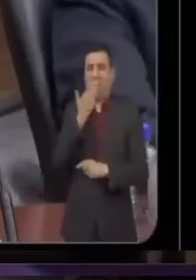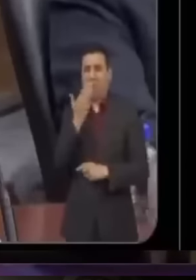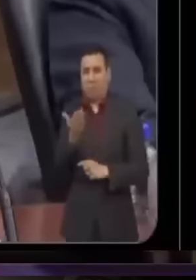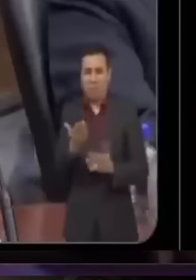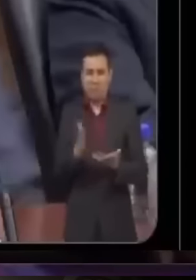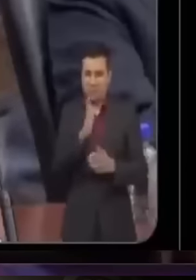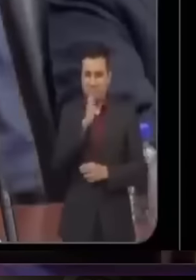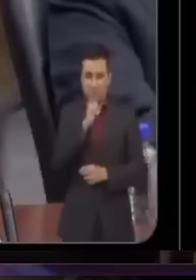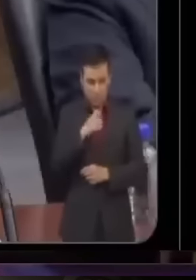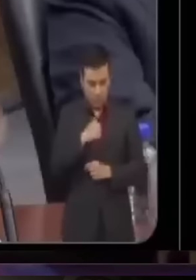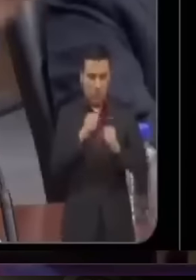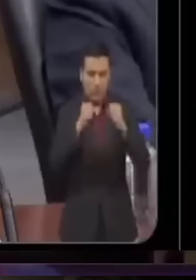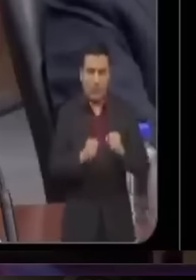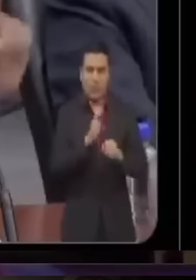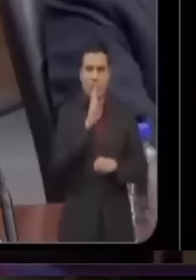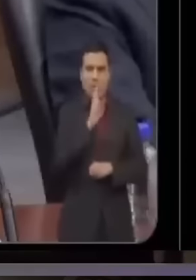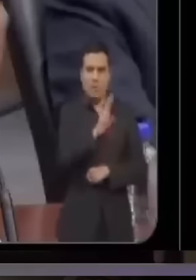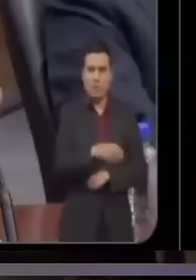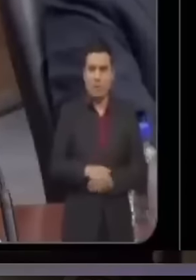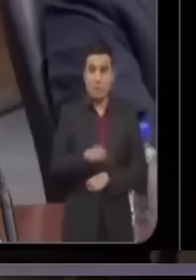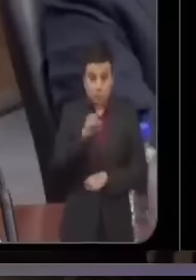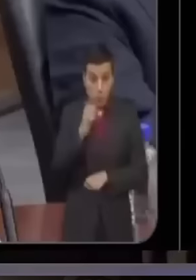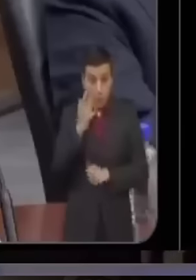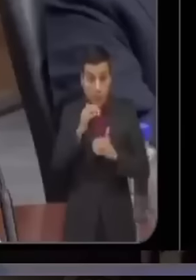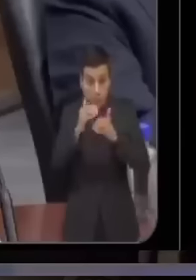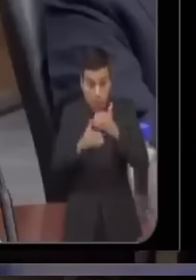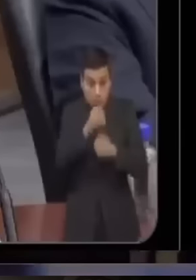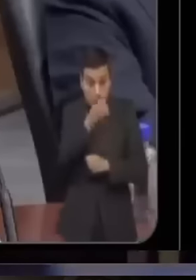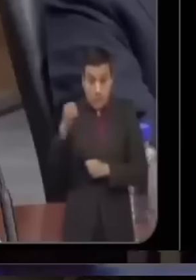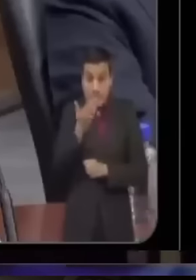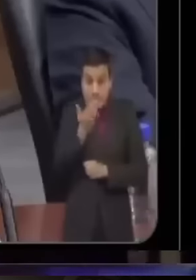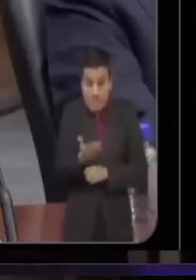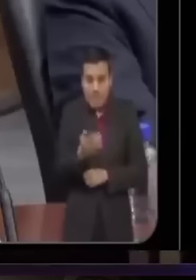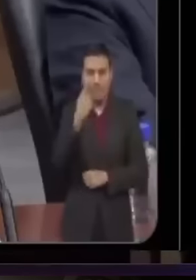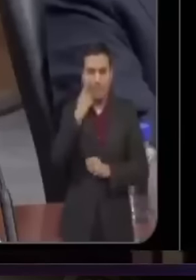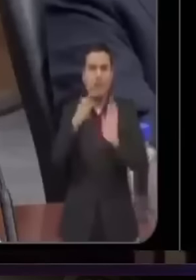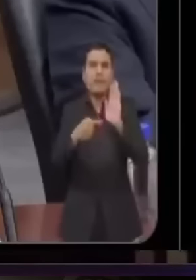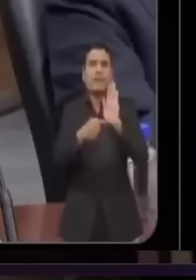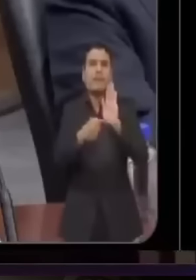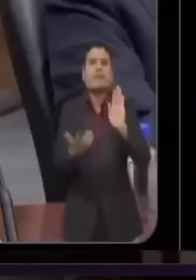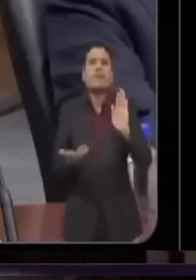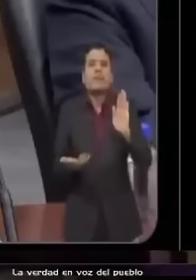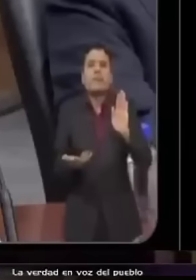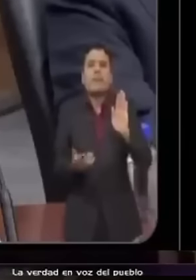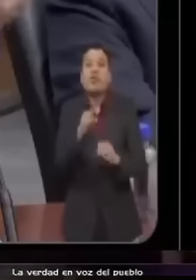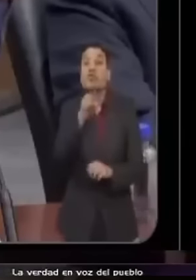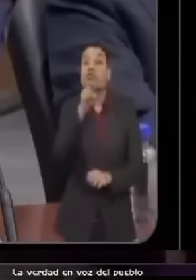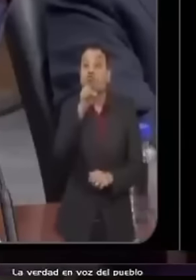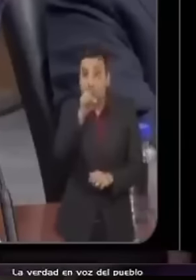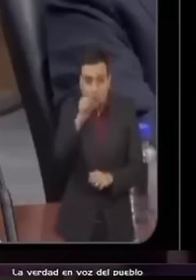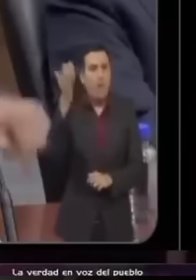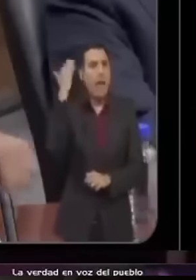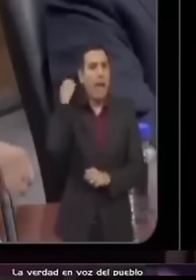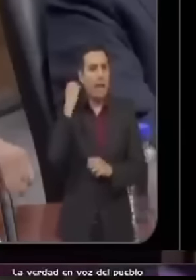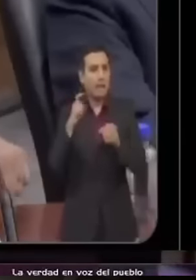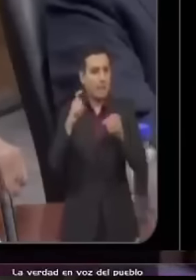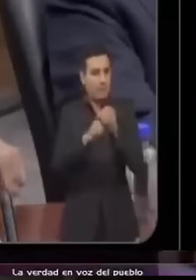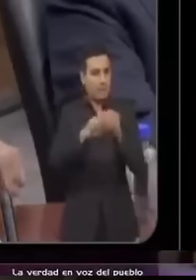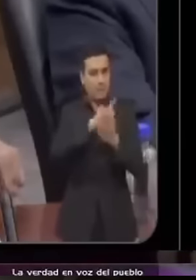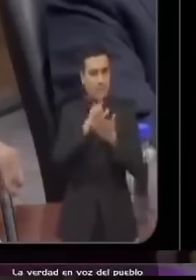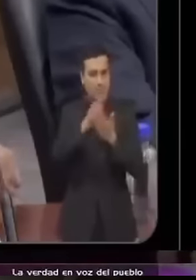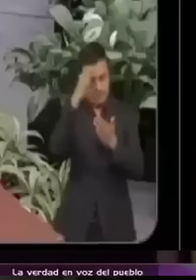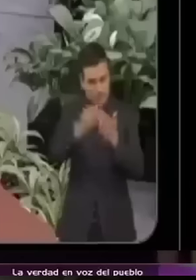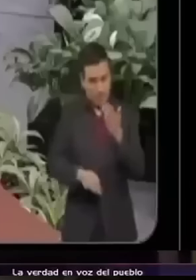a contestar. Si hablamos de procesos y de contrastes, aquí está el proceso de que tú usurpaste ese lugar, violaste la